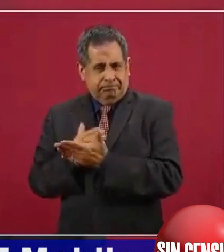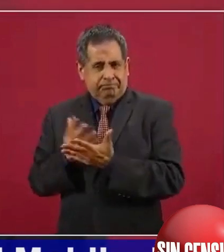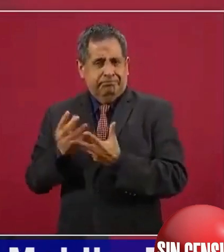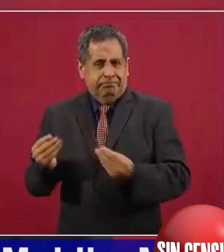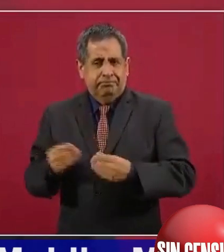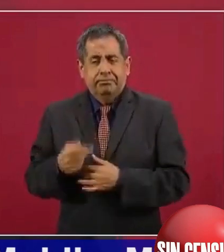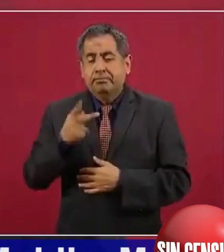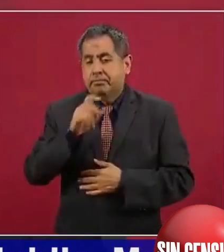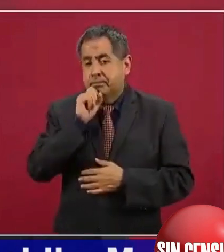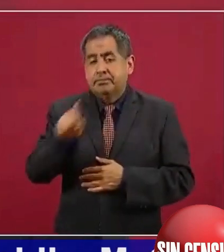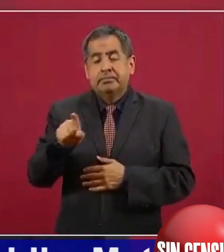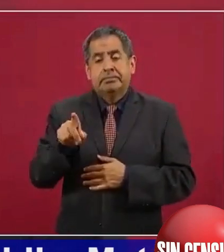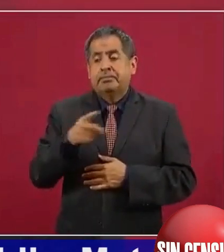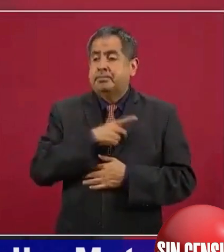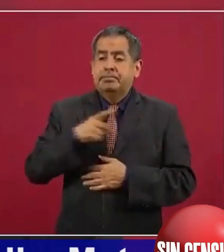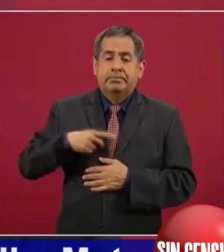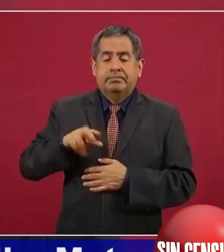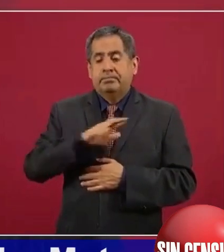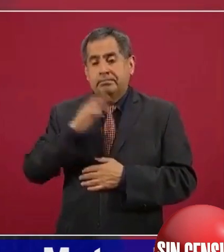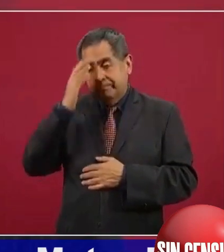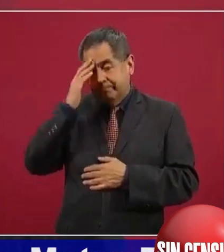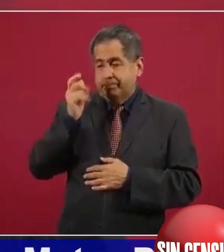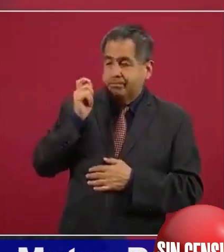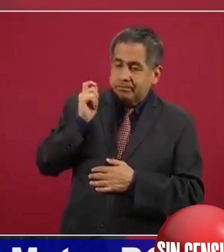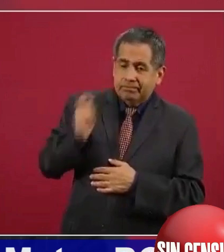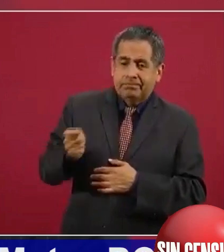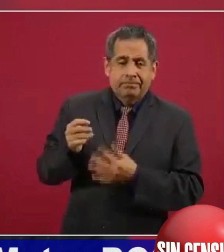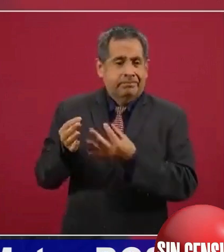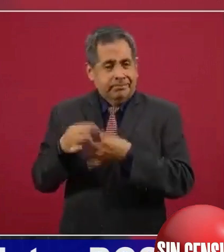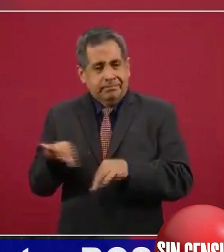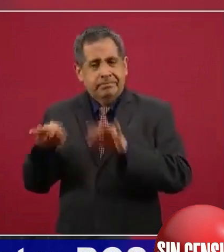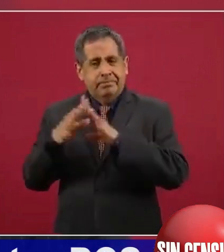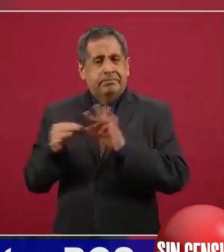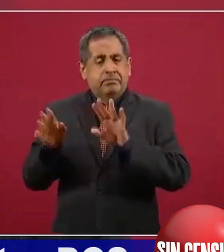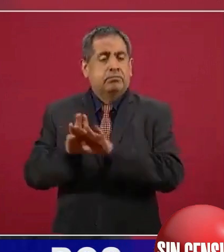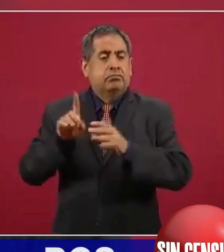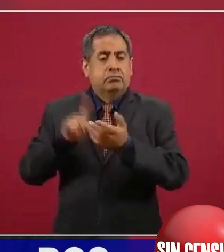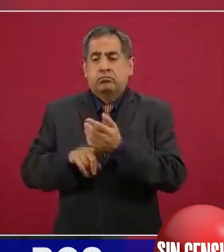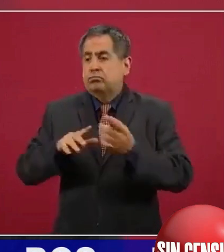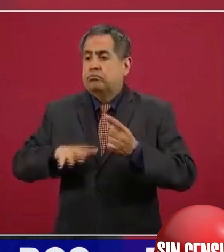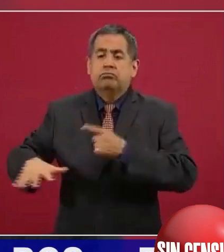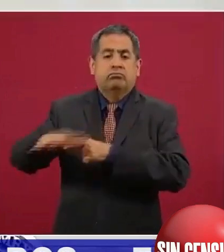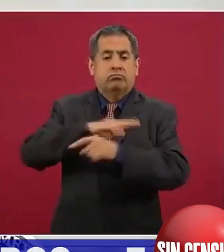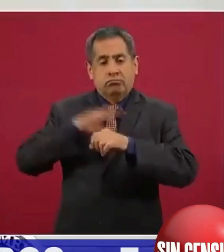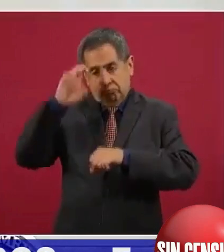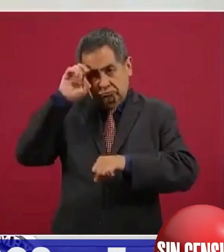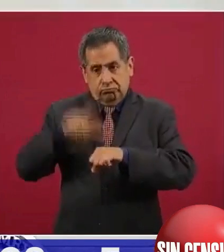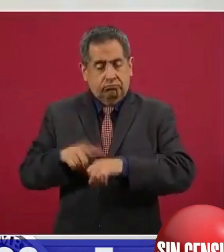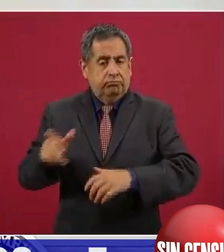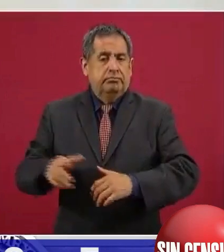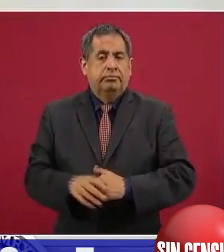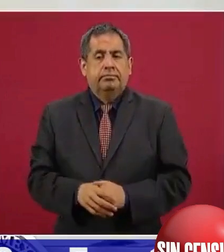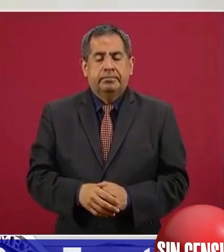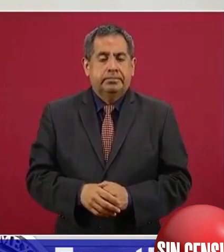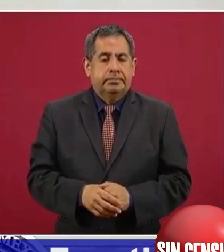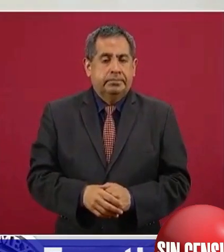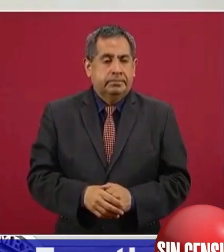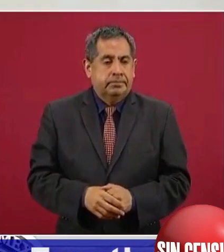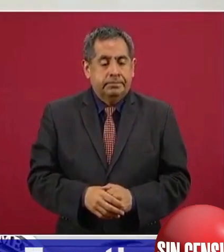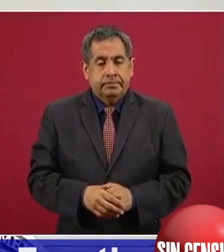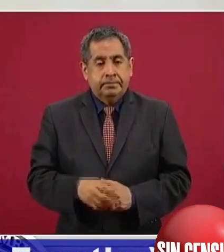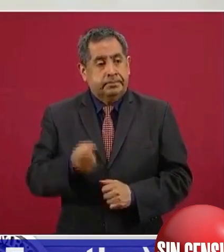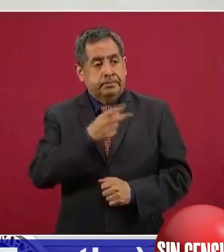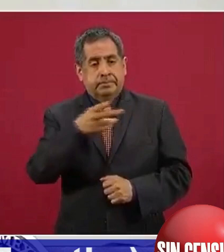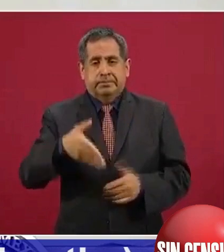también tener un reconocimiento de lo que es significativo, lo que es importante social y culturalmente. En los panteones